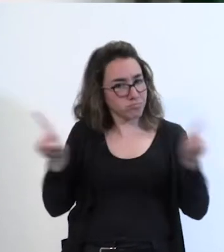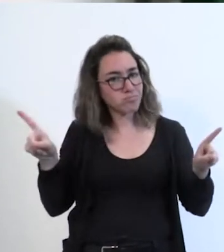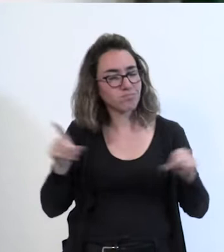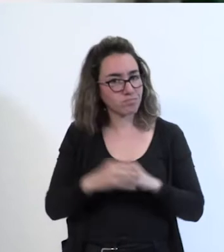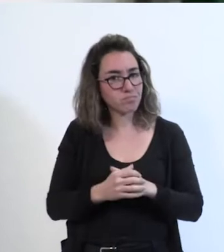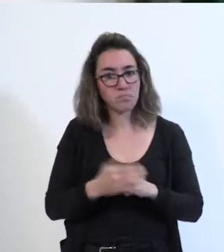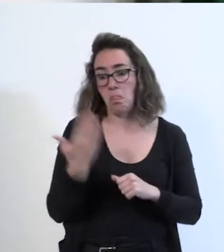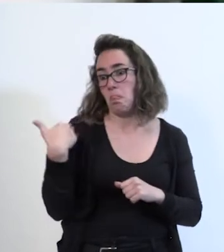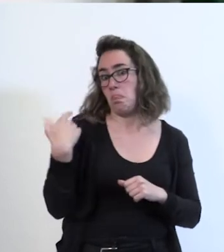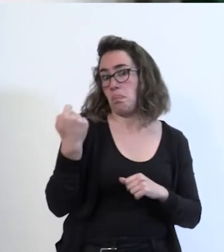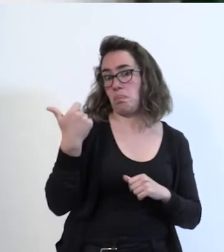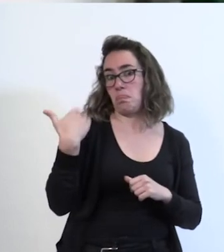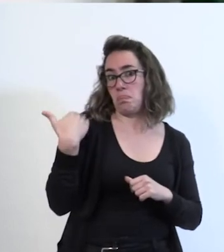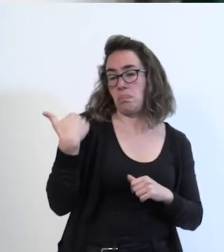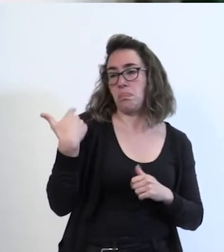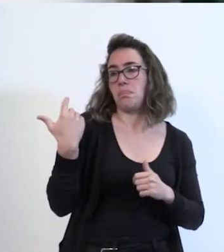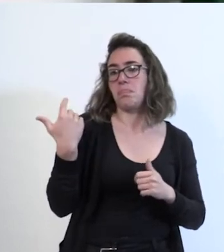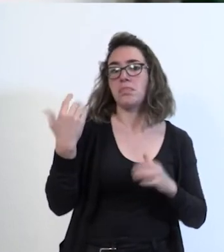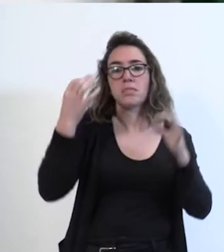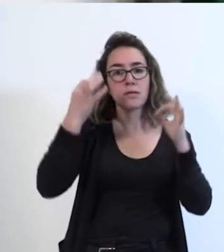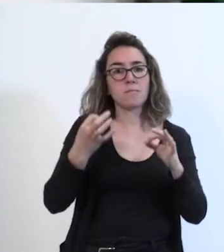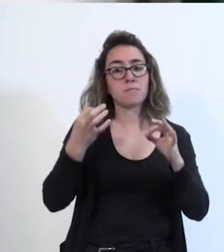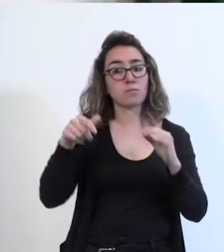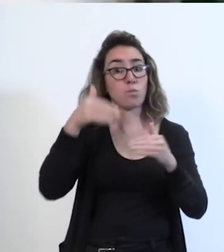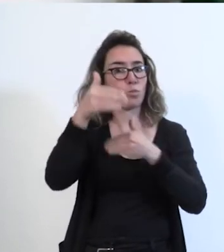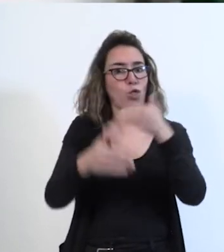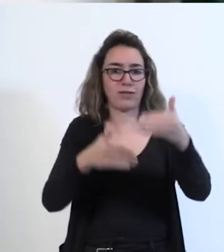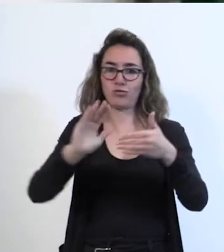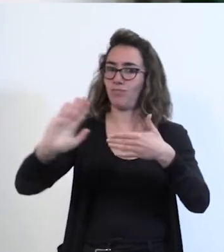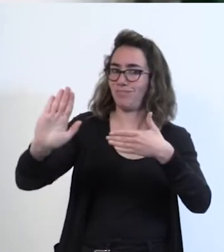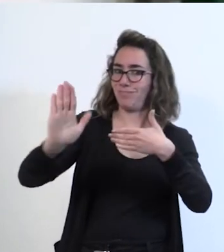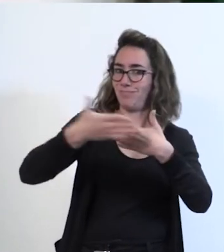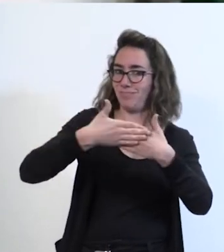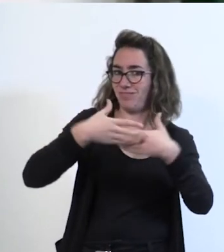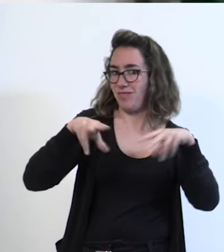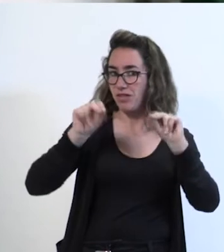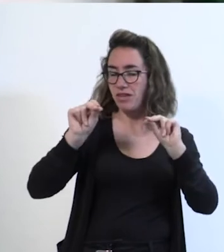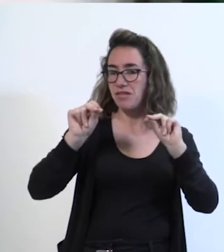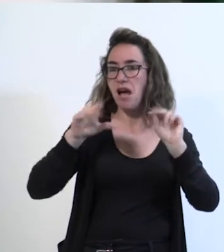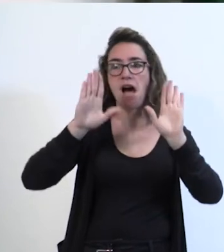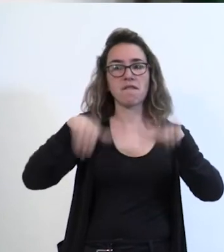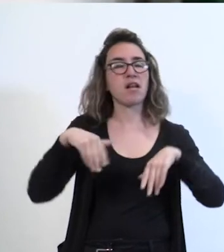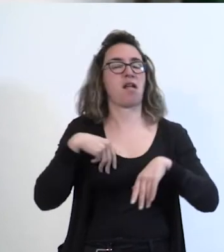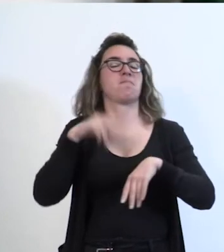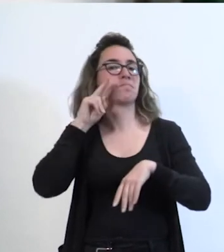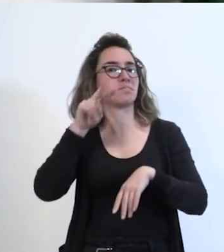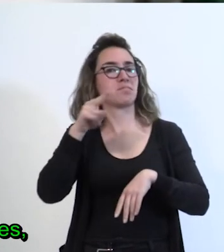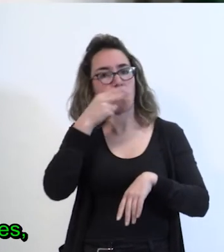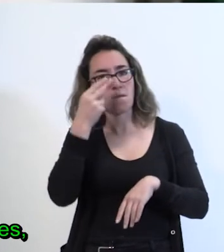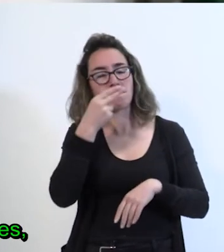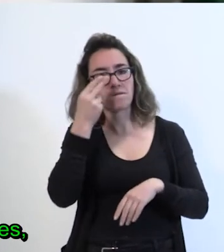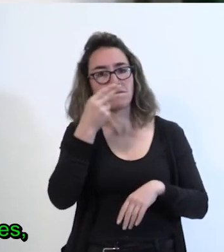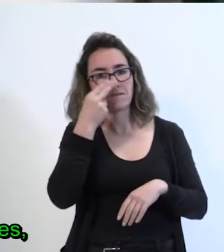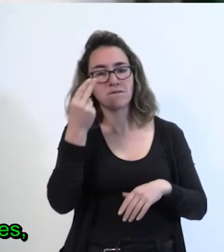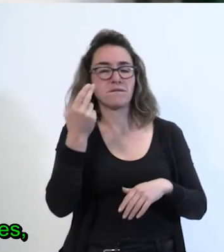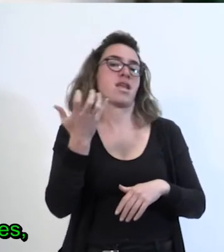Y hace poco se hizo la clausura de ese proceso y fue muy interesante. Yo,